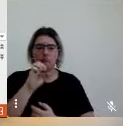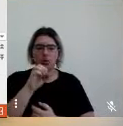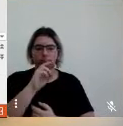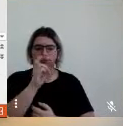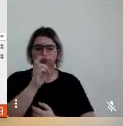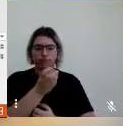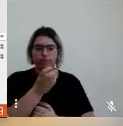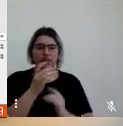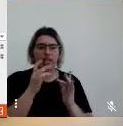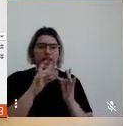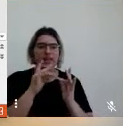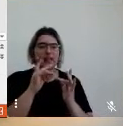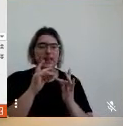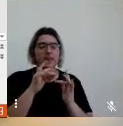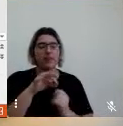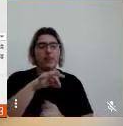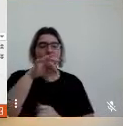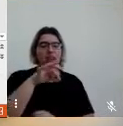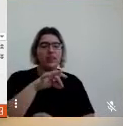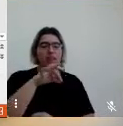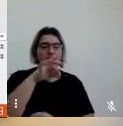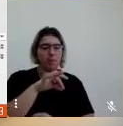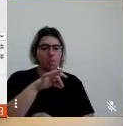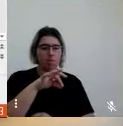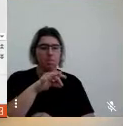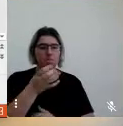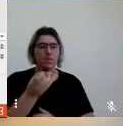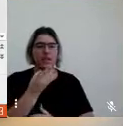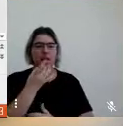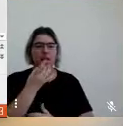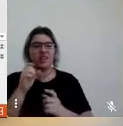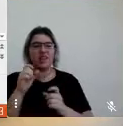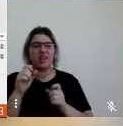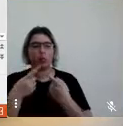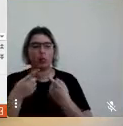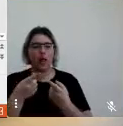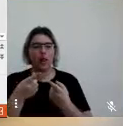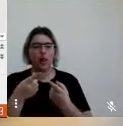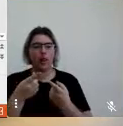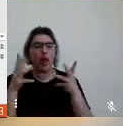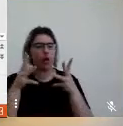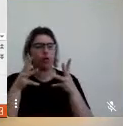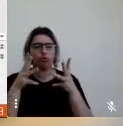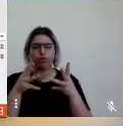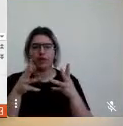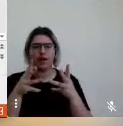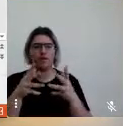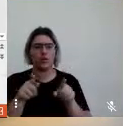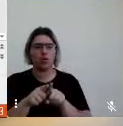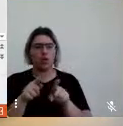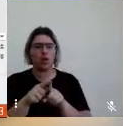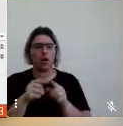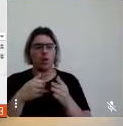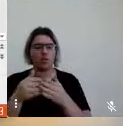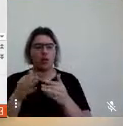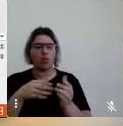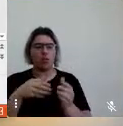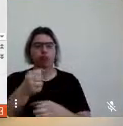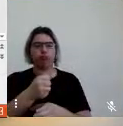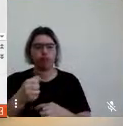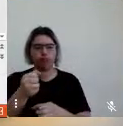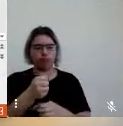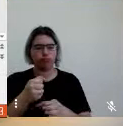café lo aconsejable es comprarlo en grano y molerlo en casa. El aceite de oliva virgen extra y todas las